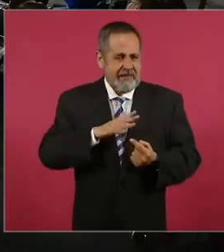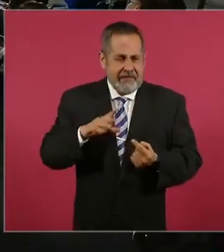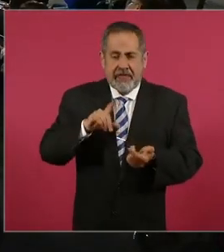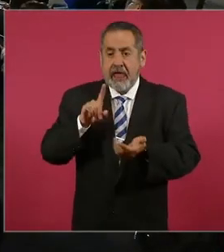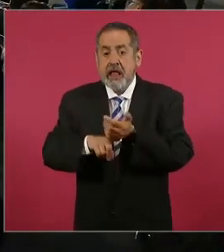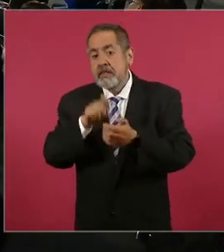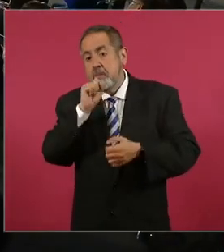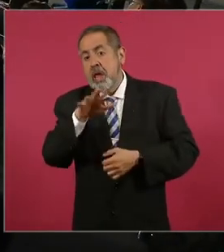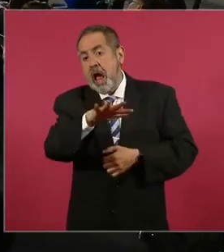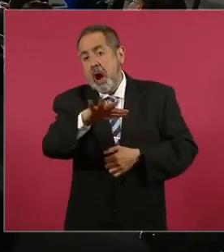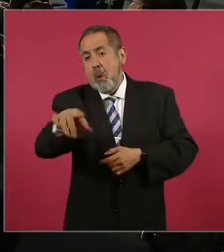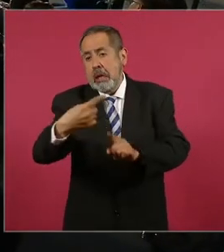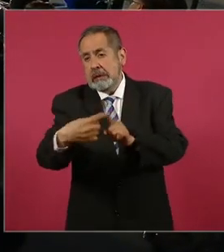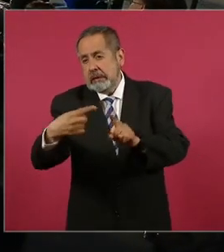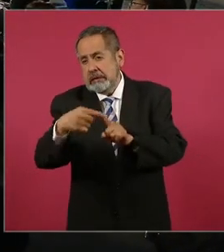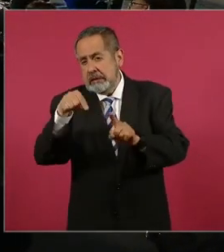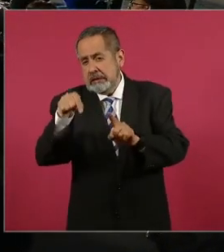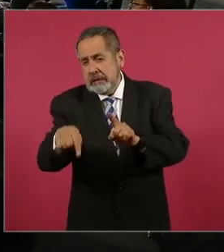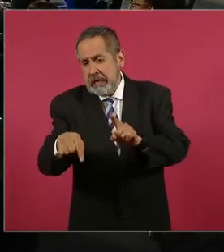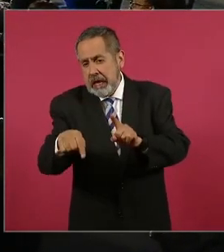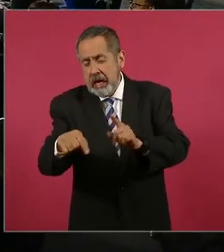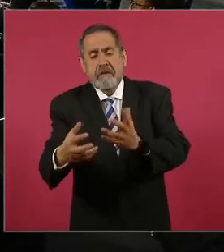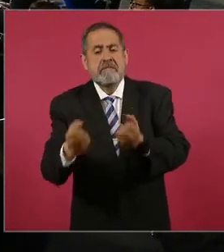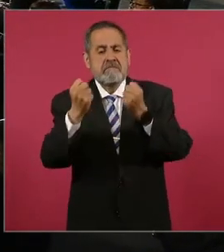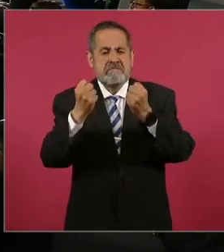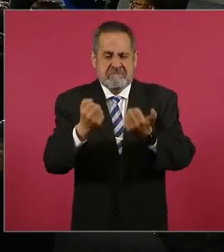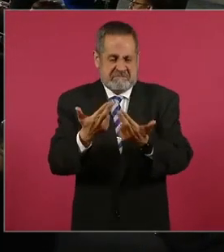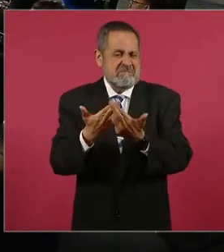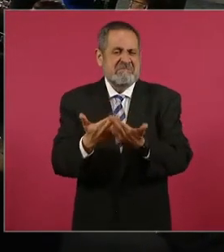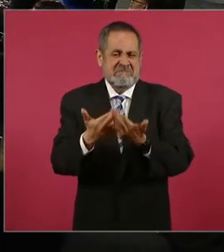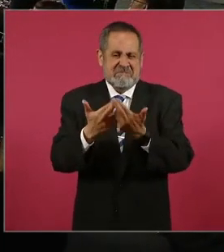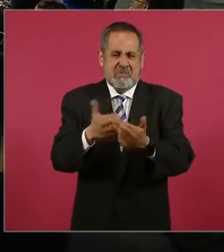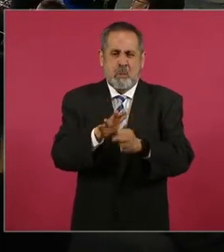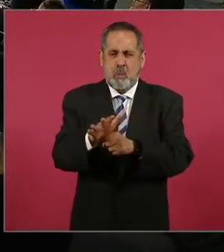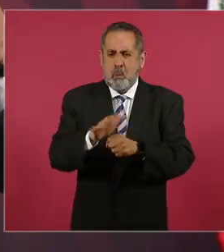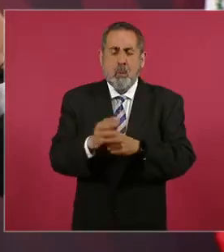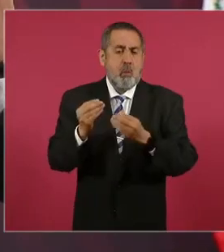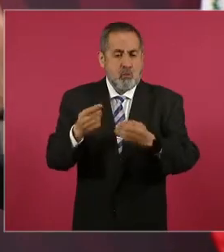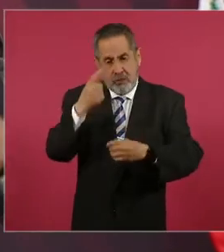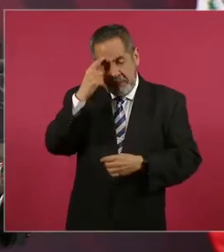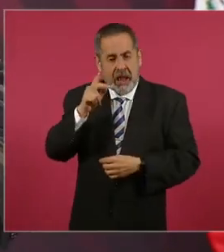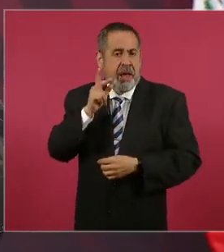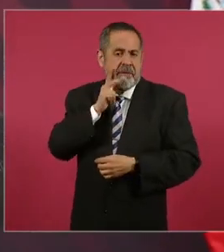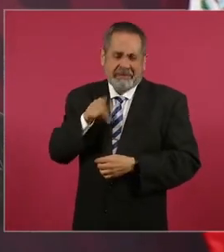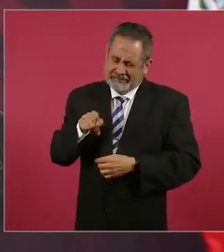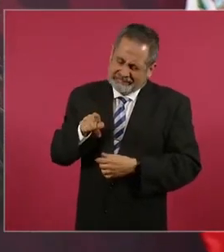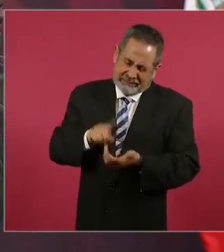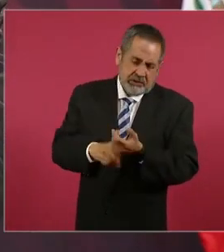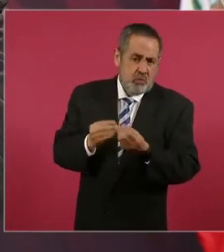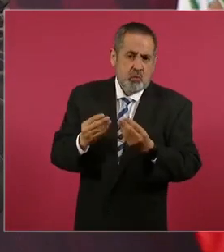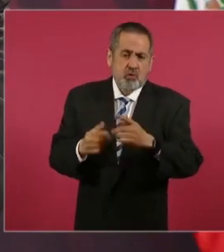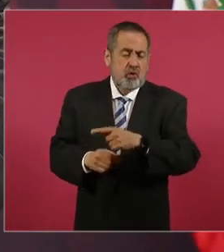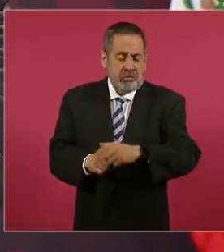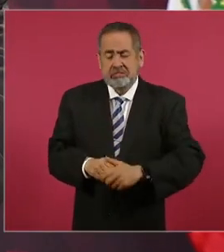en aguas someras, y hay un potencial petrolero